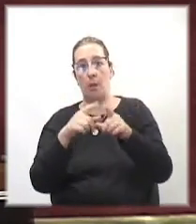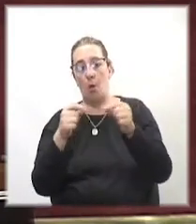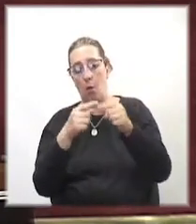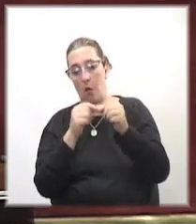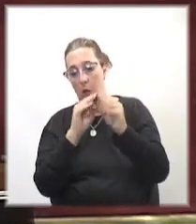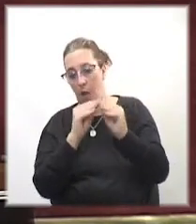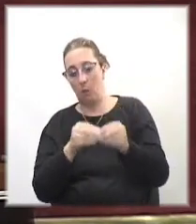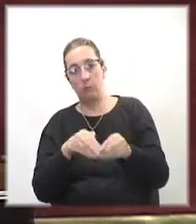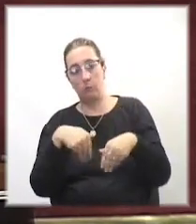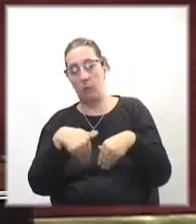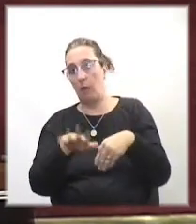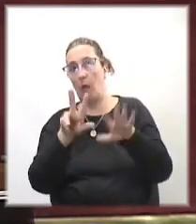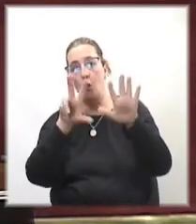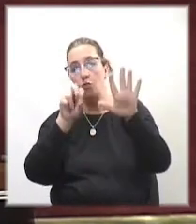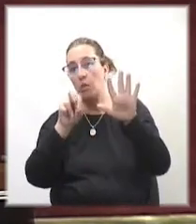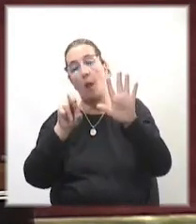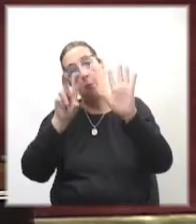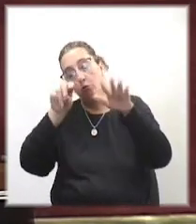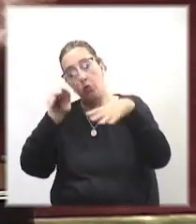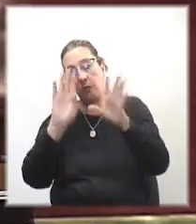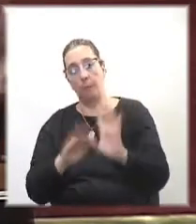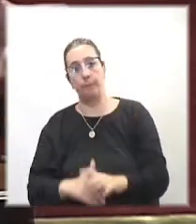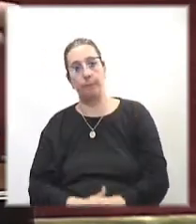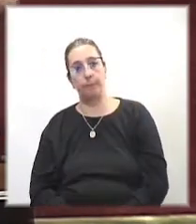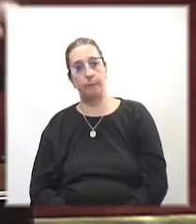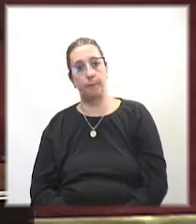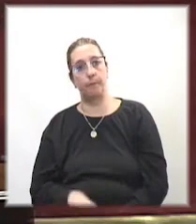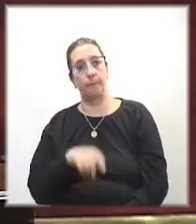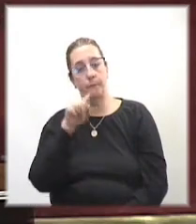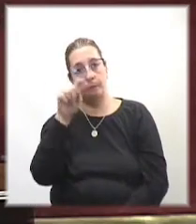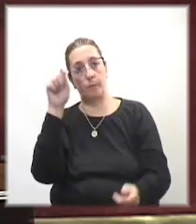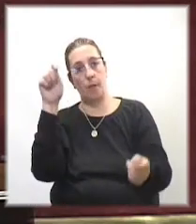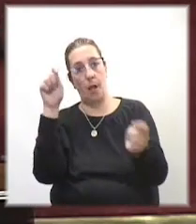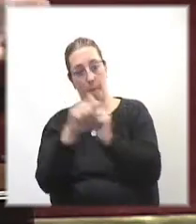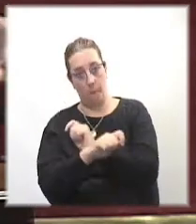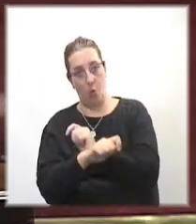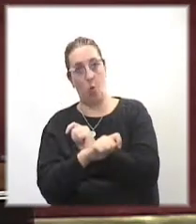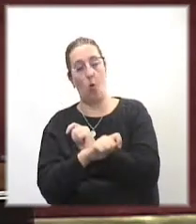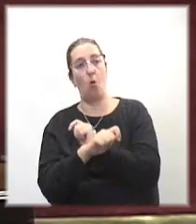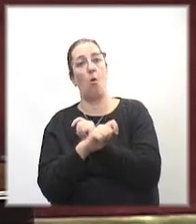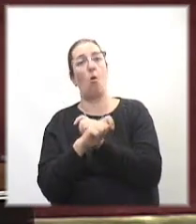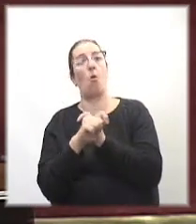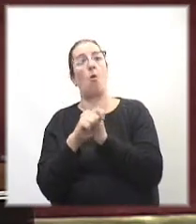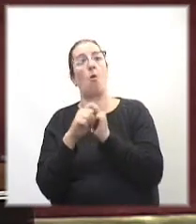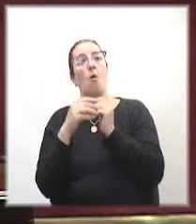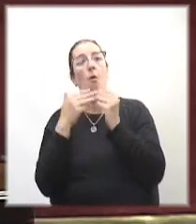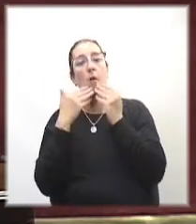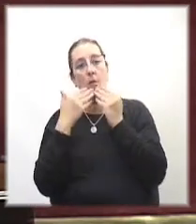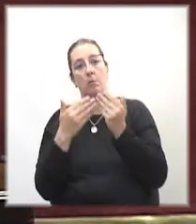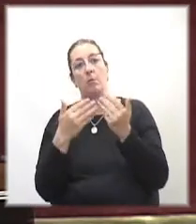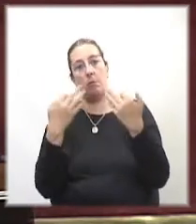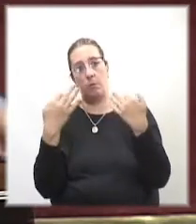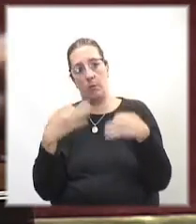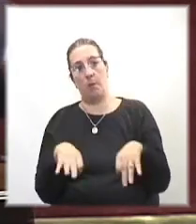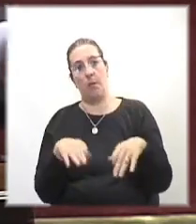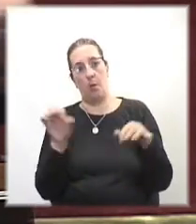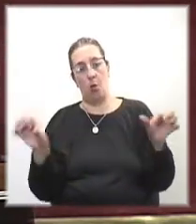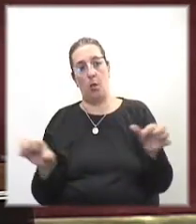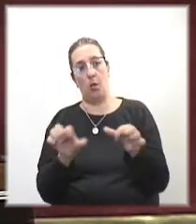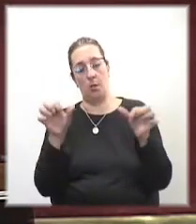le daba 80, el Poder Ejecutivo cambiaba 80 años. Eso se cambió gracias a que justamente lo que hicimos